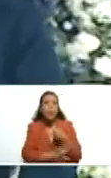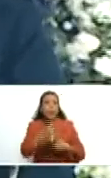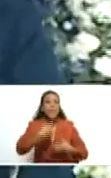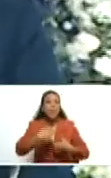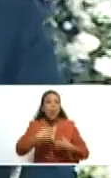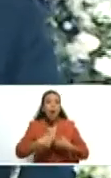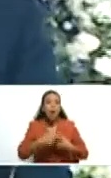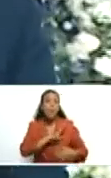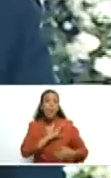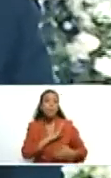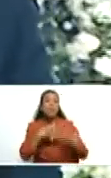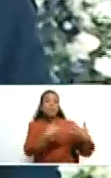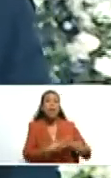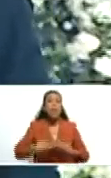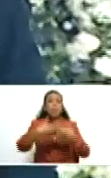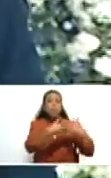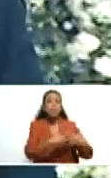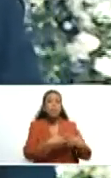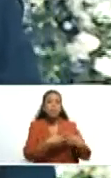petrolero,